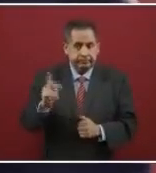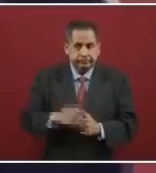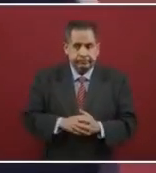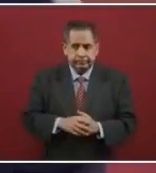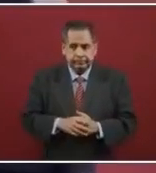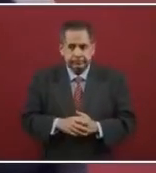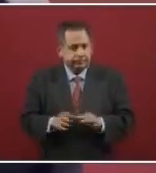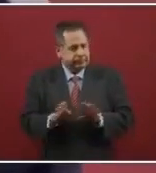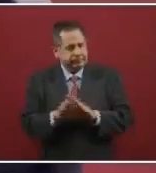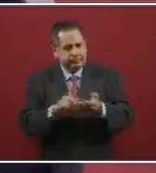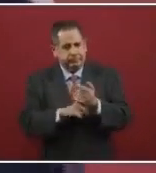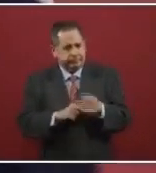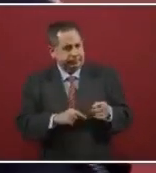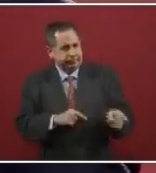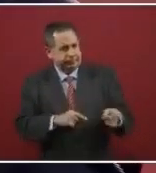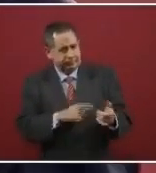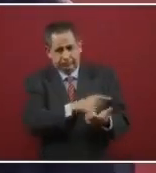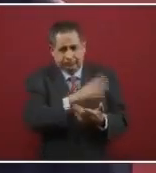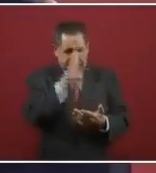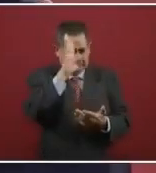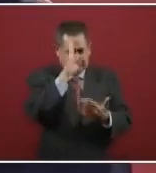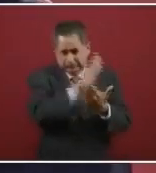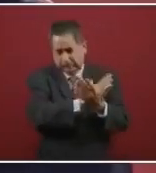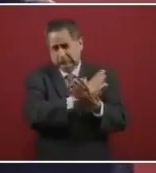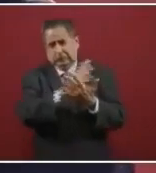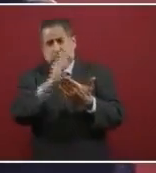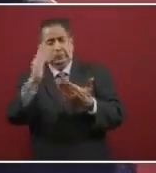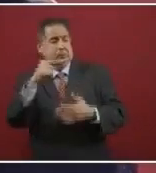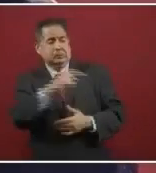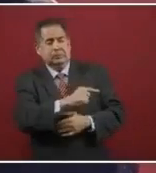llevar las cosas a esos extremos